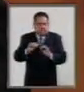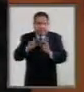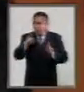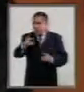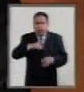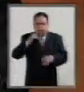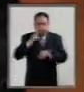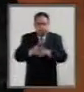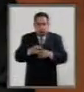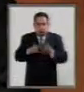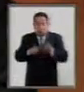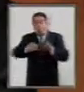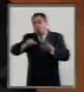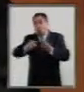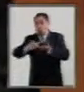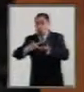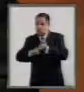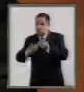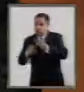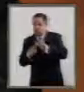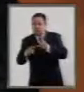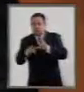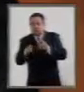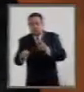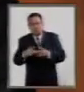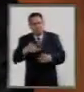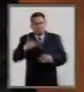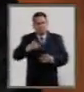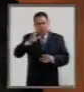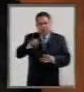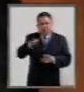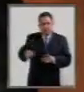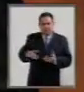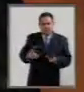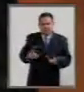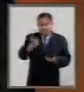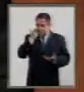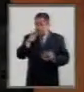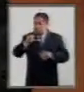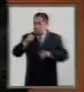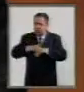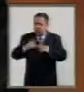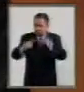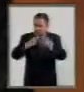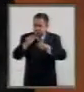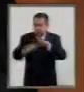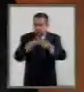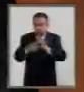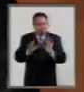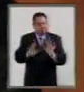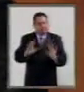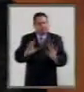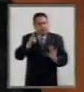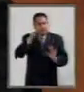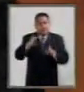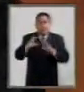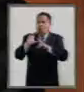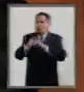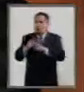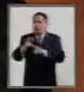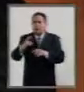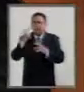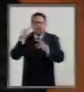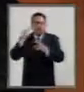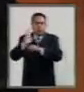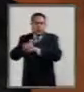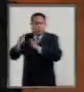tenía otro propósito, me parece, y lo dijimos ahí, si se quiere armar otro debate, me parece que la Comisión de Radio y Televisión